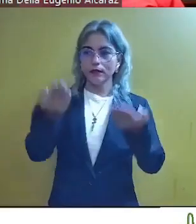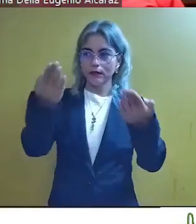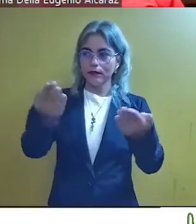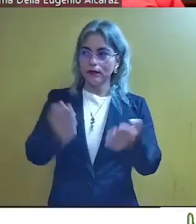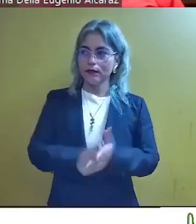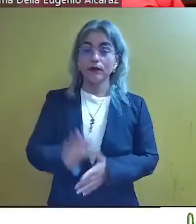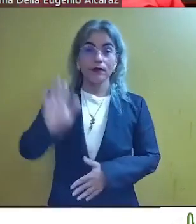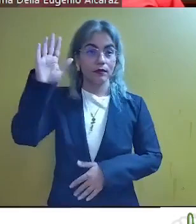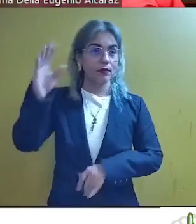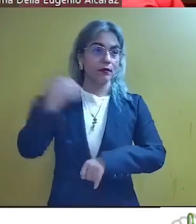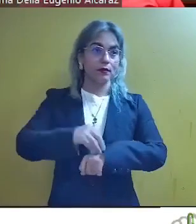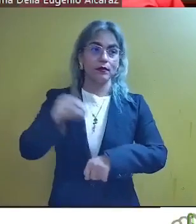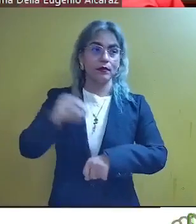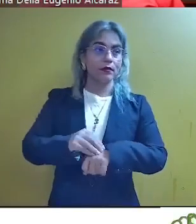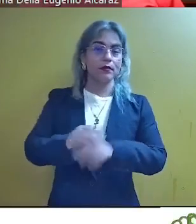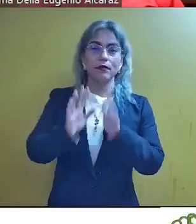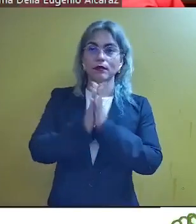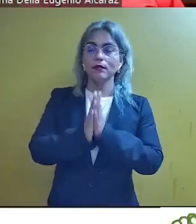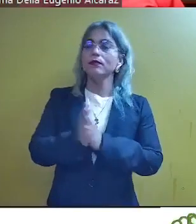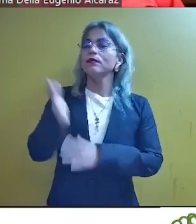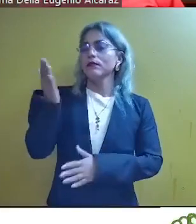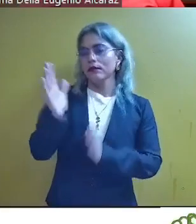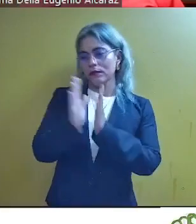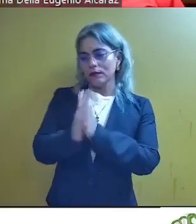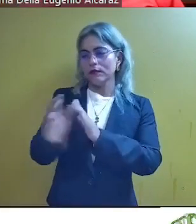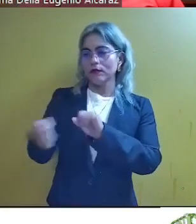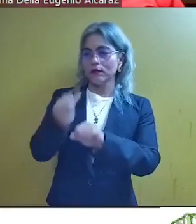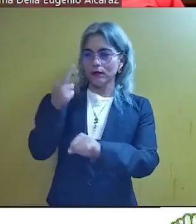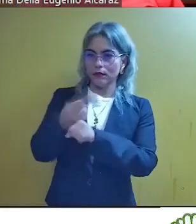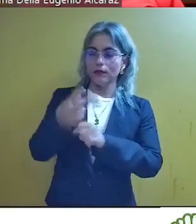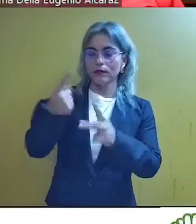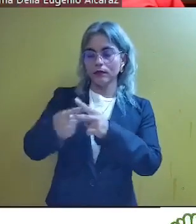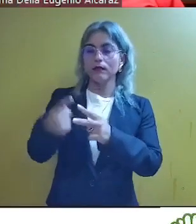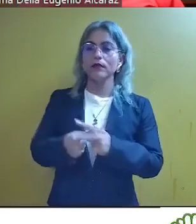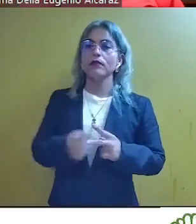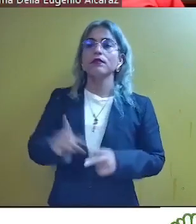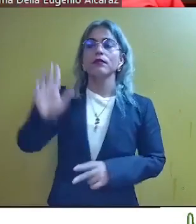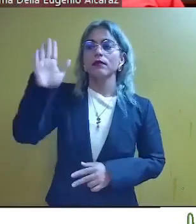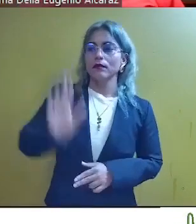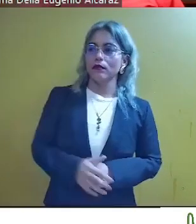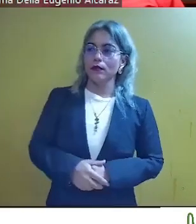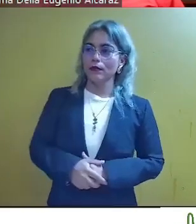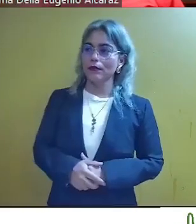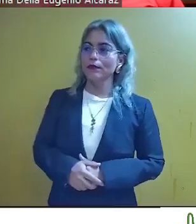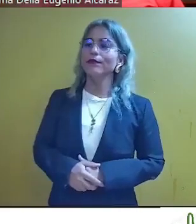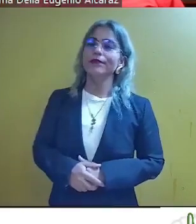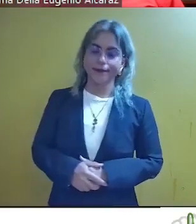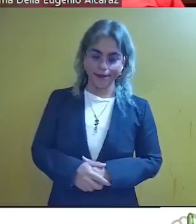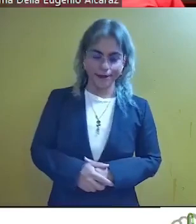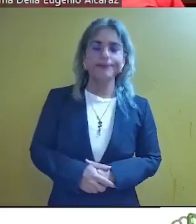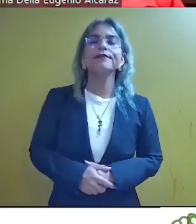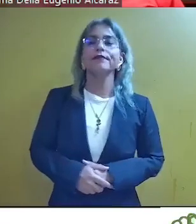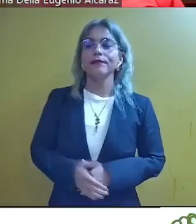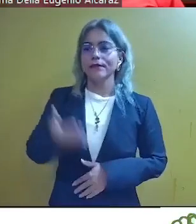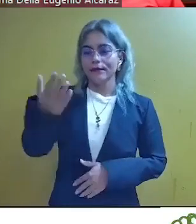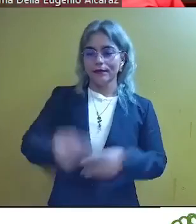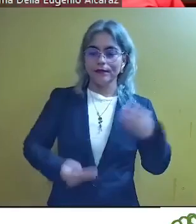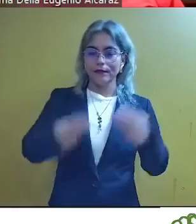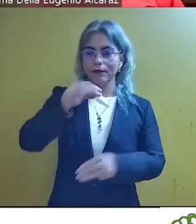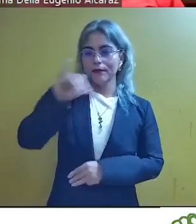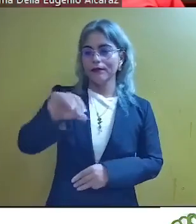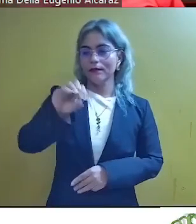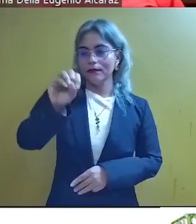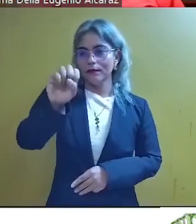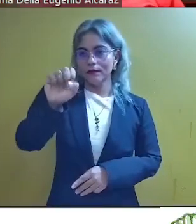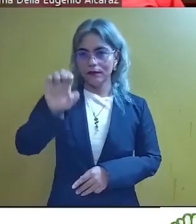No habiendo comentarios al respecto, secretario, tome la votación, por favor. Con su autorización, magistrada presidenta, magistrado oponente José